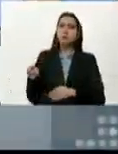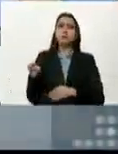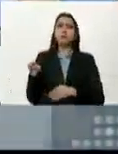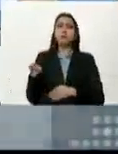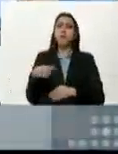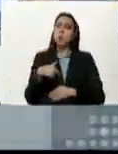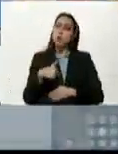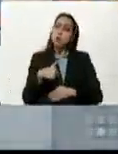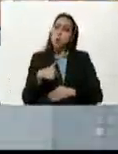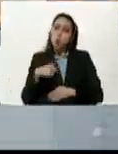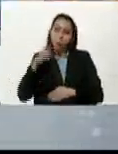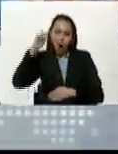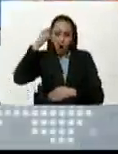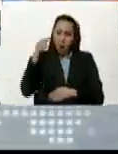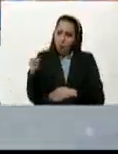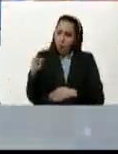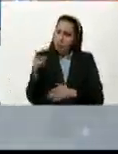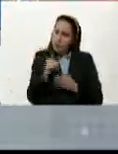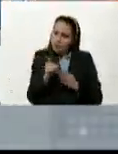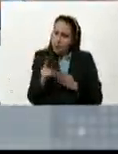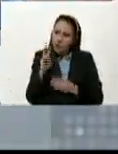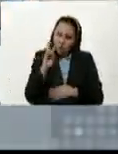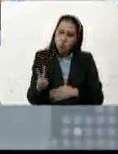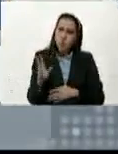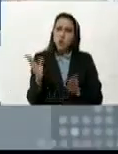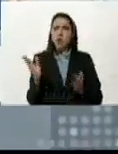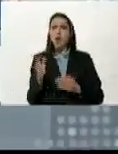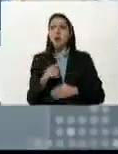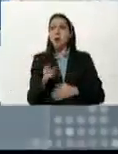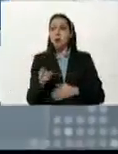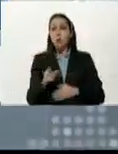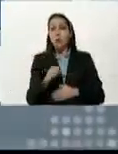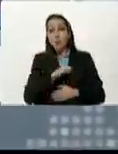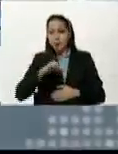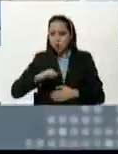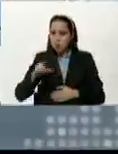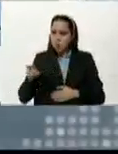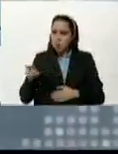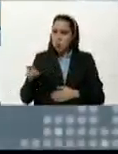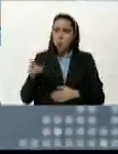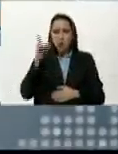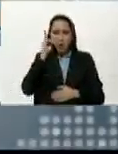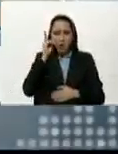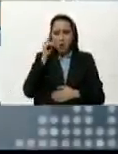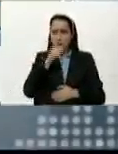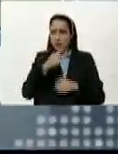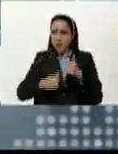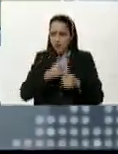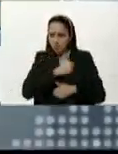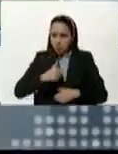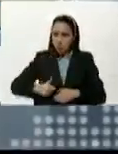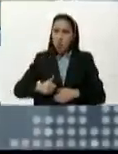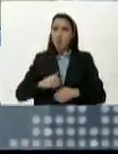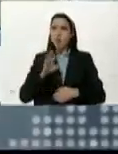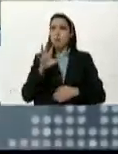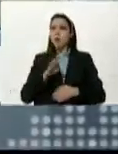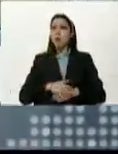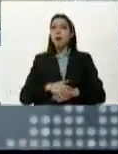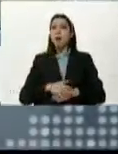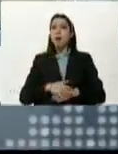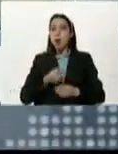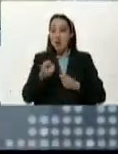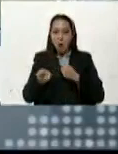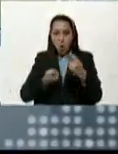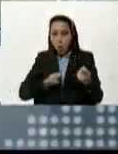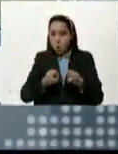yo vi que usted dio un dato cuando personalmente usted desde la vicepresidencia de la república condujo la